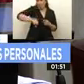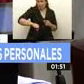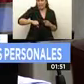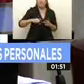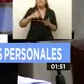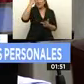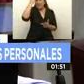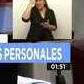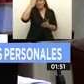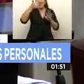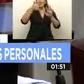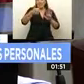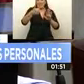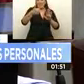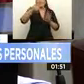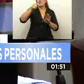India